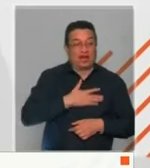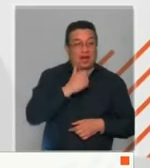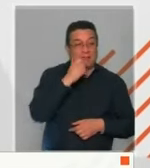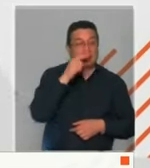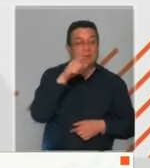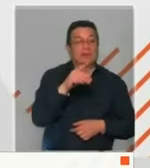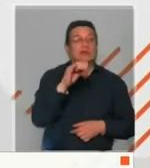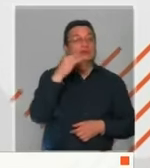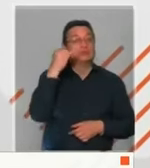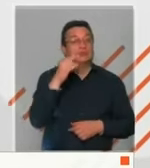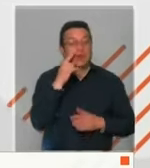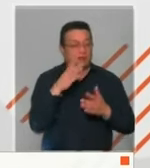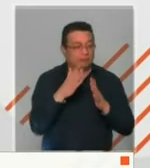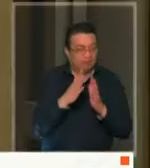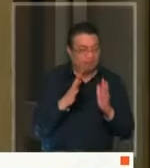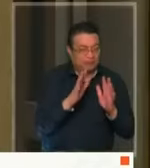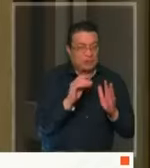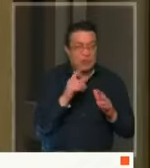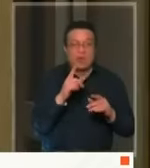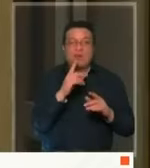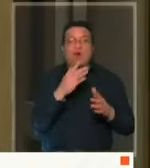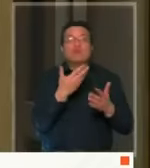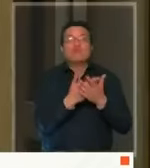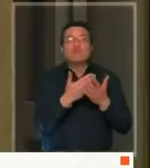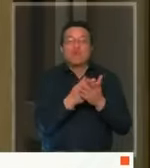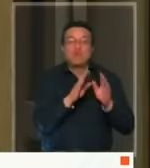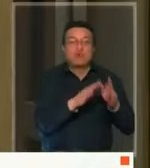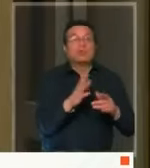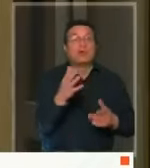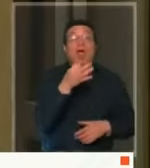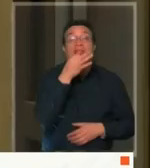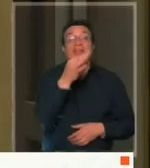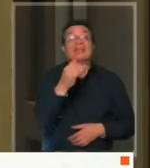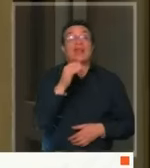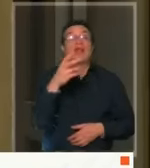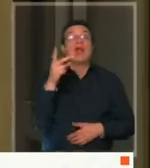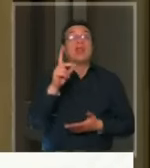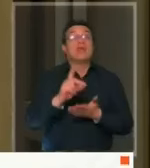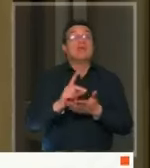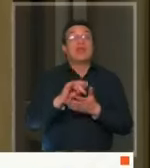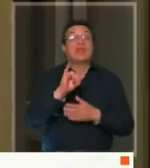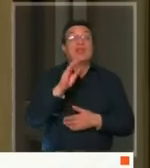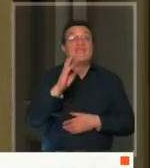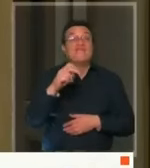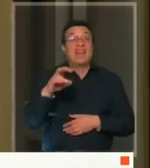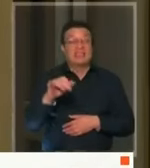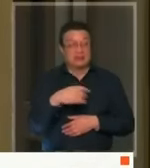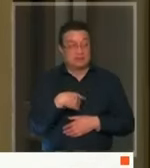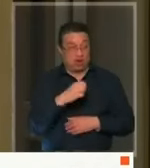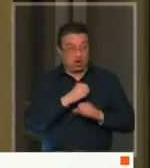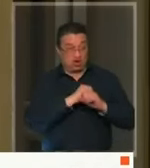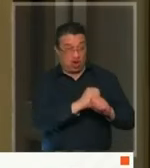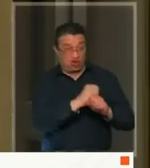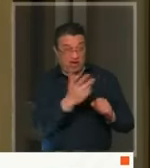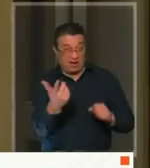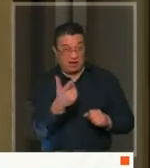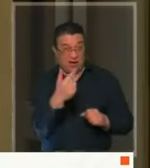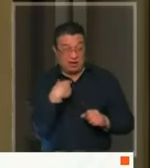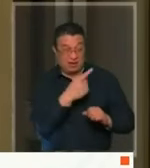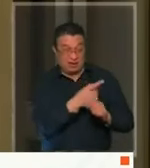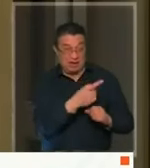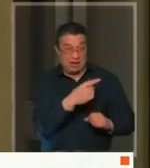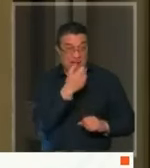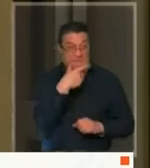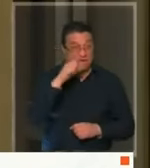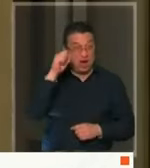límite de lo que uno podría calificar como caudillismo. ¿Qué diría ahí el diputado Ibáñez respecto a los proyectos de seguridad? ¿Que hay antigabrielismo por parte del Frente Amplio? ¿Donde finalmente